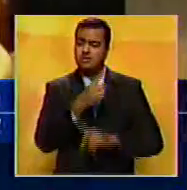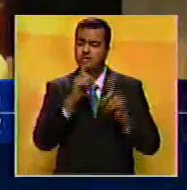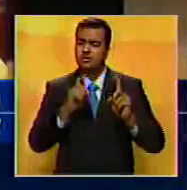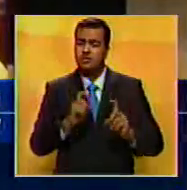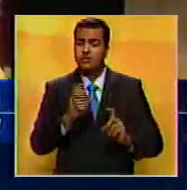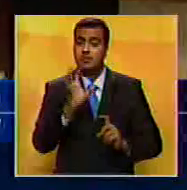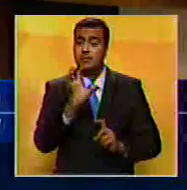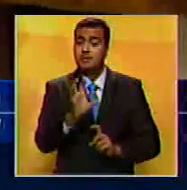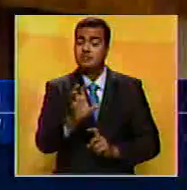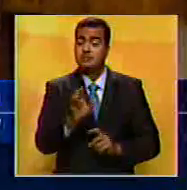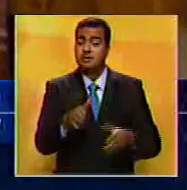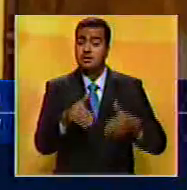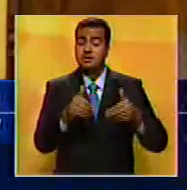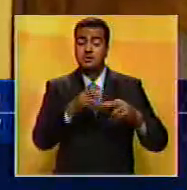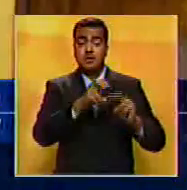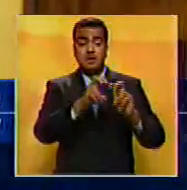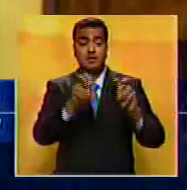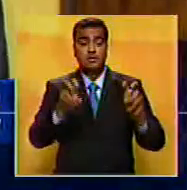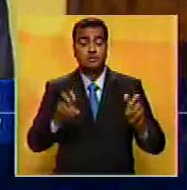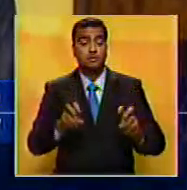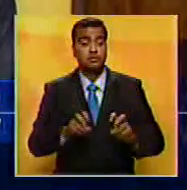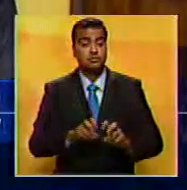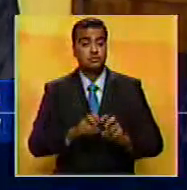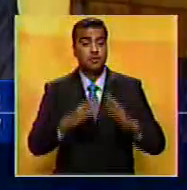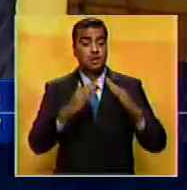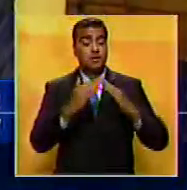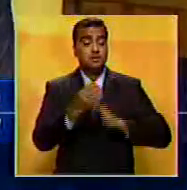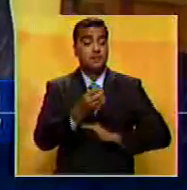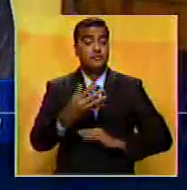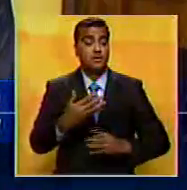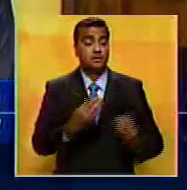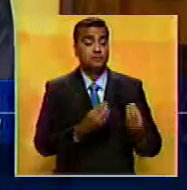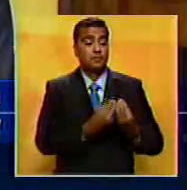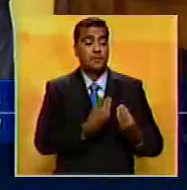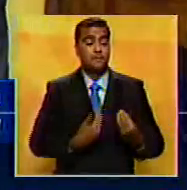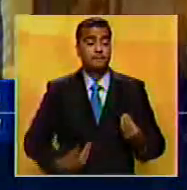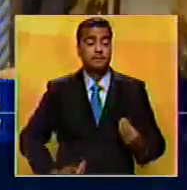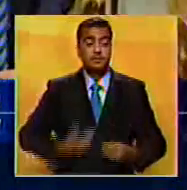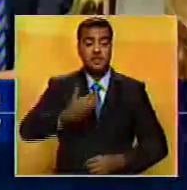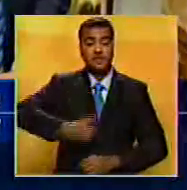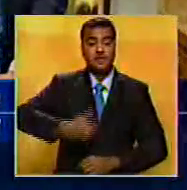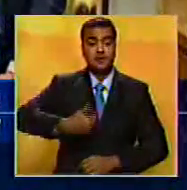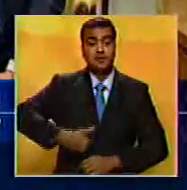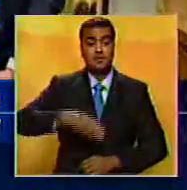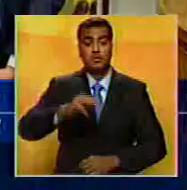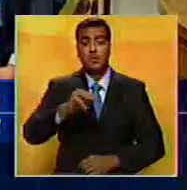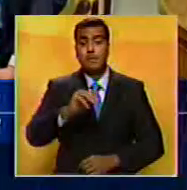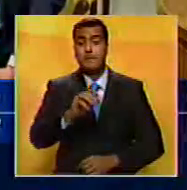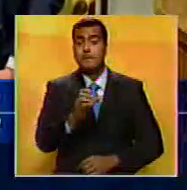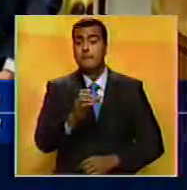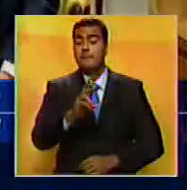por el país al inicio de una reunión en la Casa Blanca con su homólogo argentino Mauricio Macri.